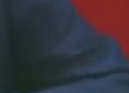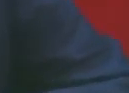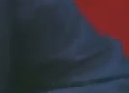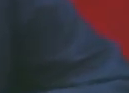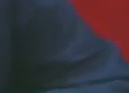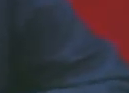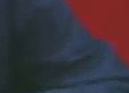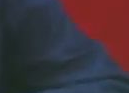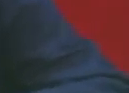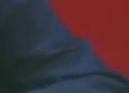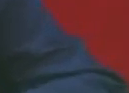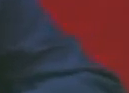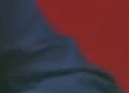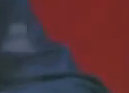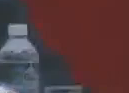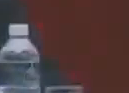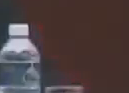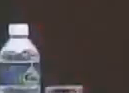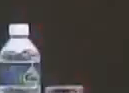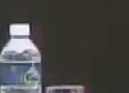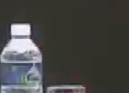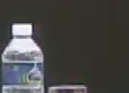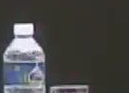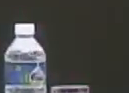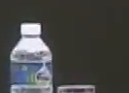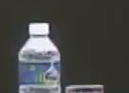Miguel Díaz-Canel Bermúdez.